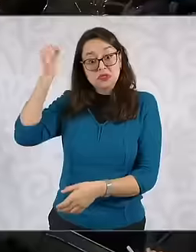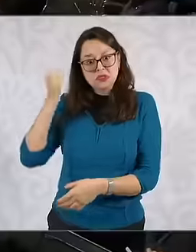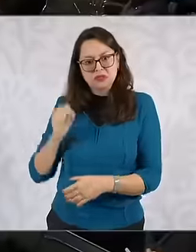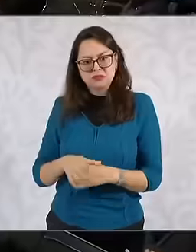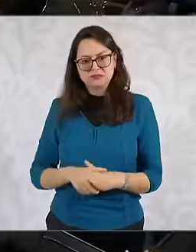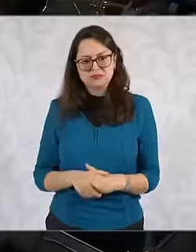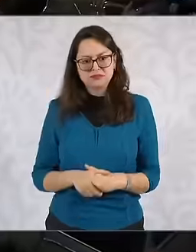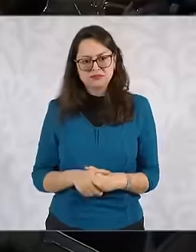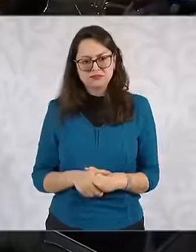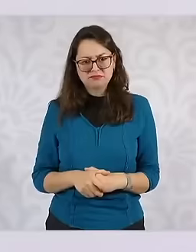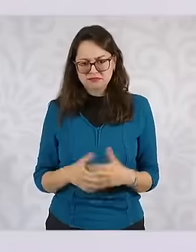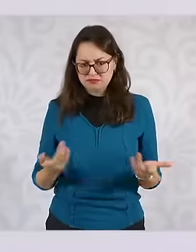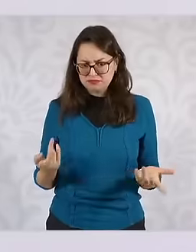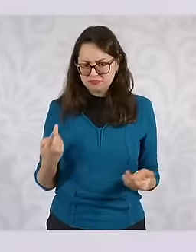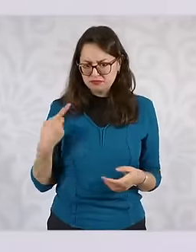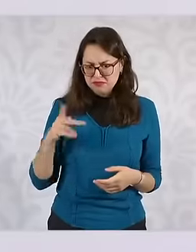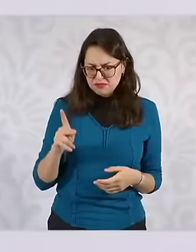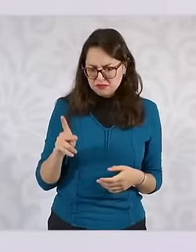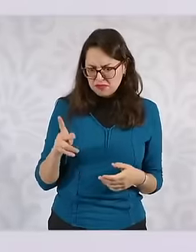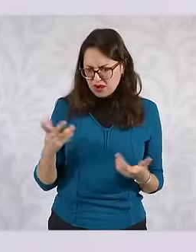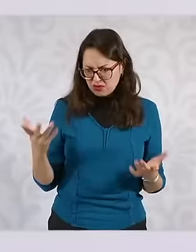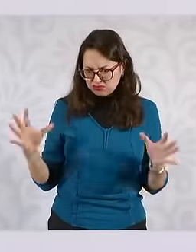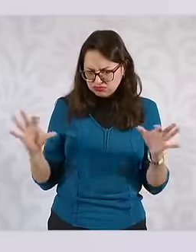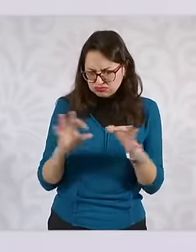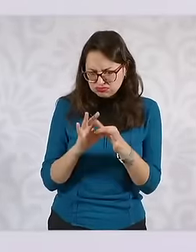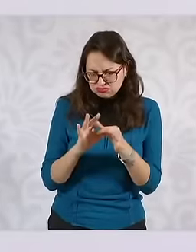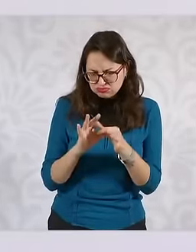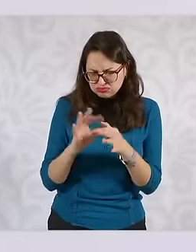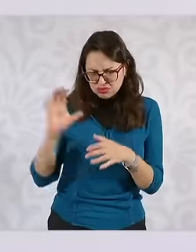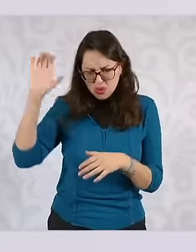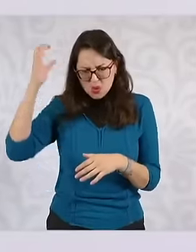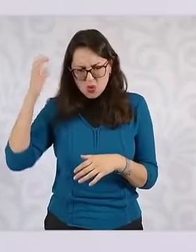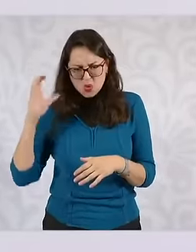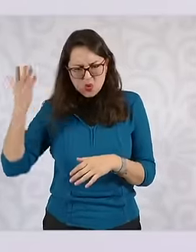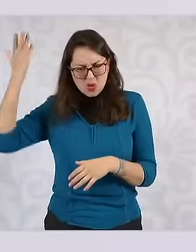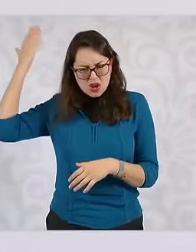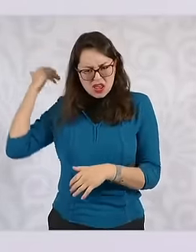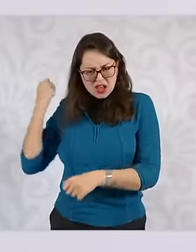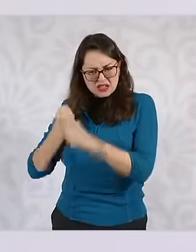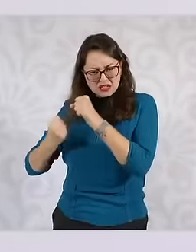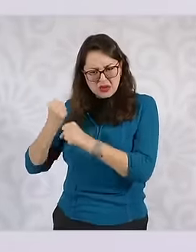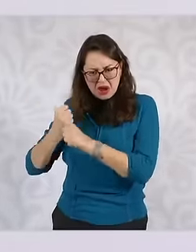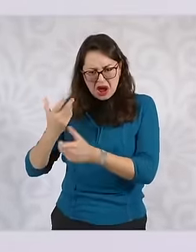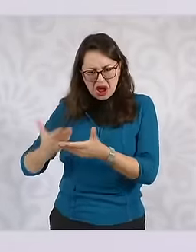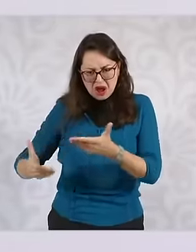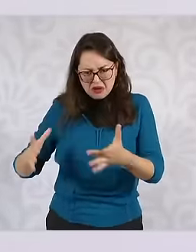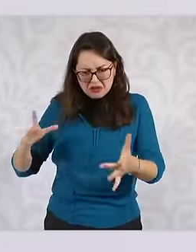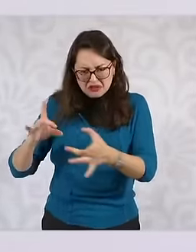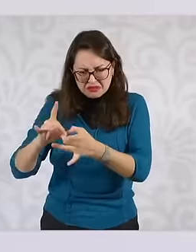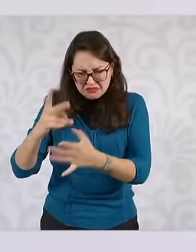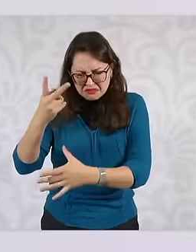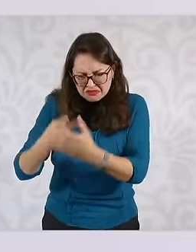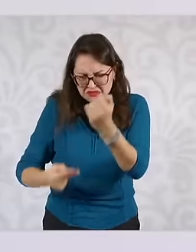ver con el Culiacanazo. Pero hablando de los Chapos y de García Luna, que tiene